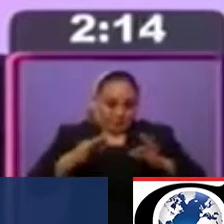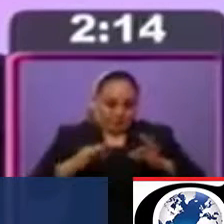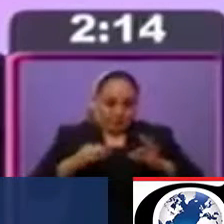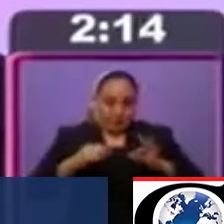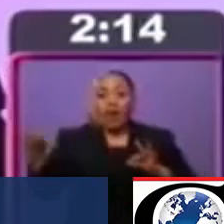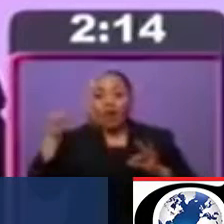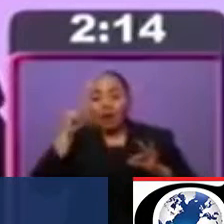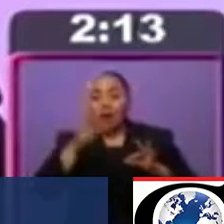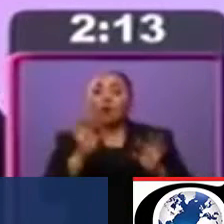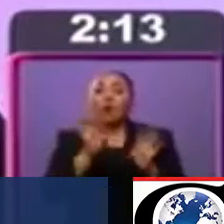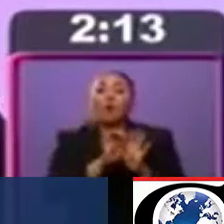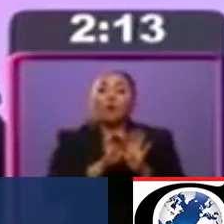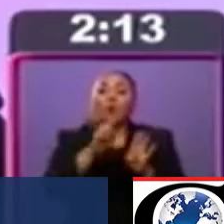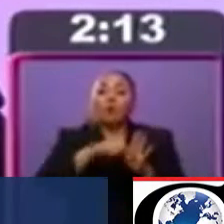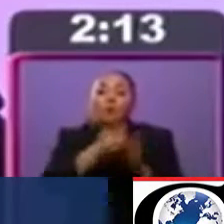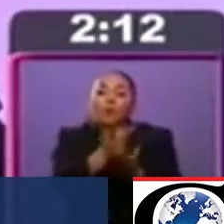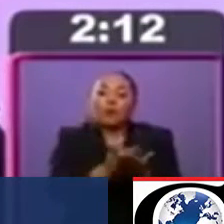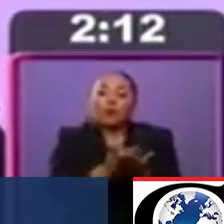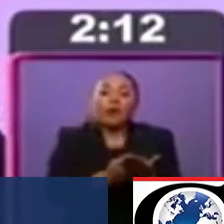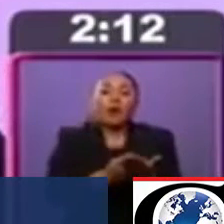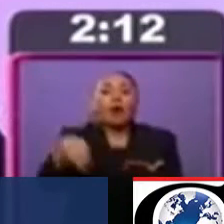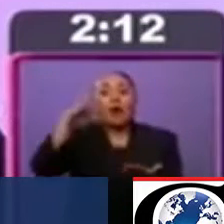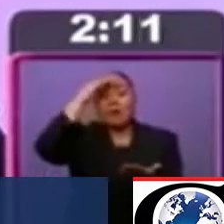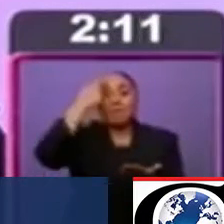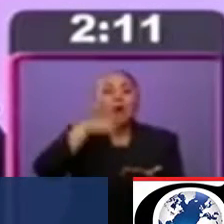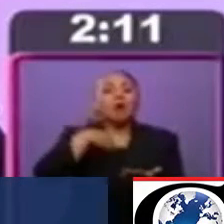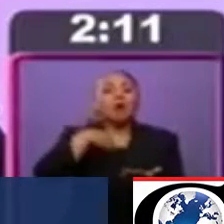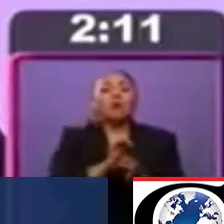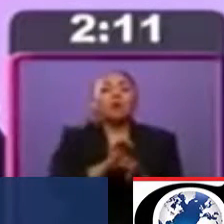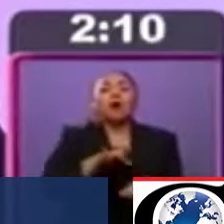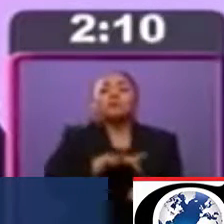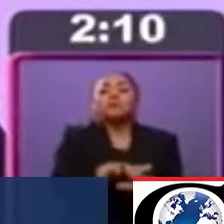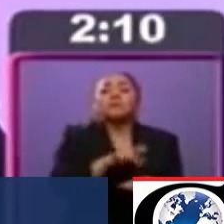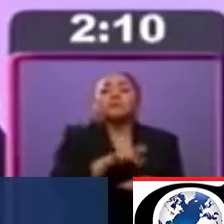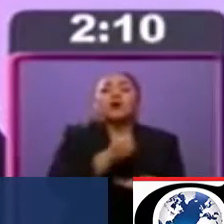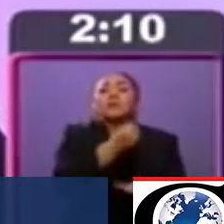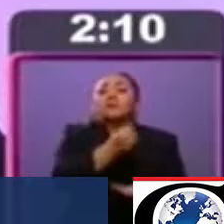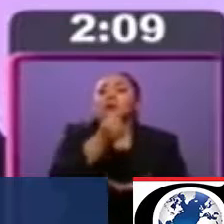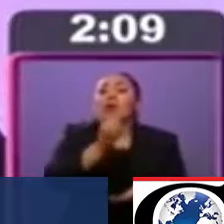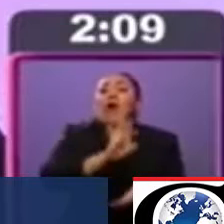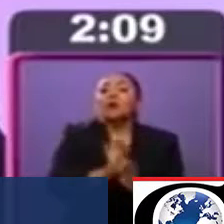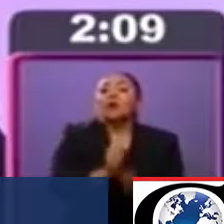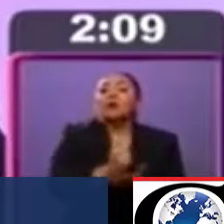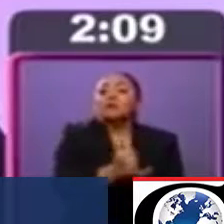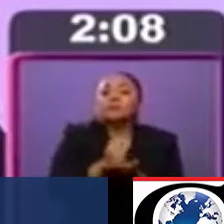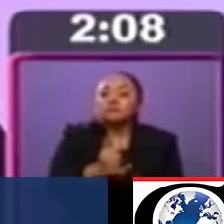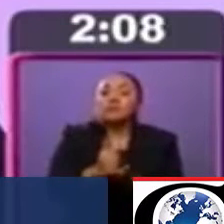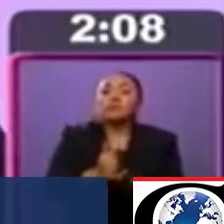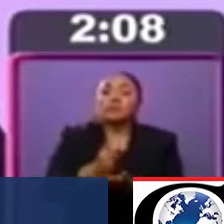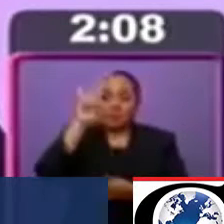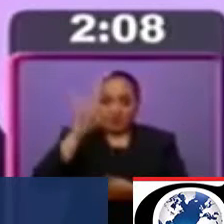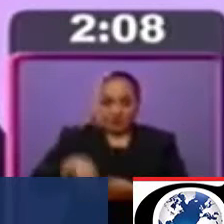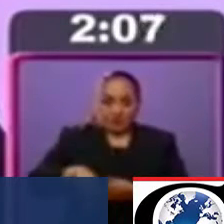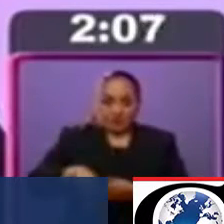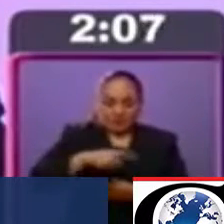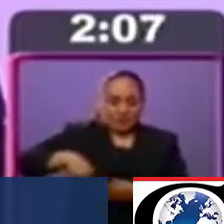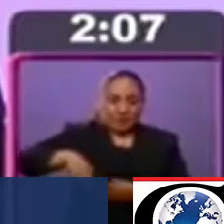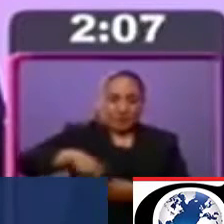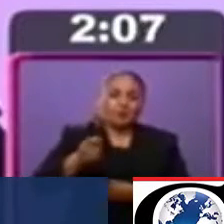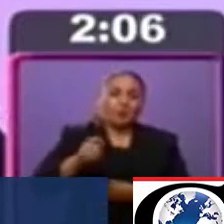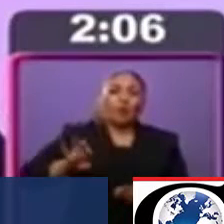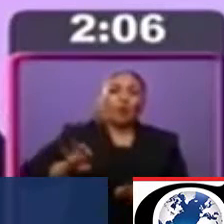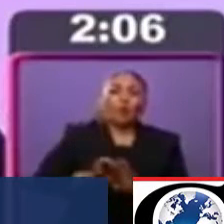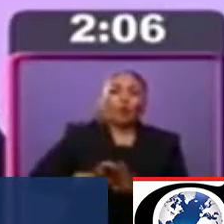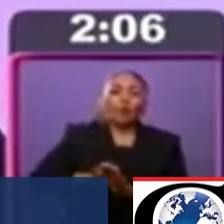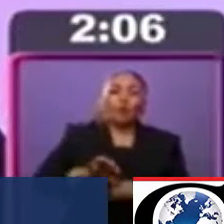se puede pedir a los directores, son los altos mandos en esos gobiernos, y esto además